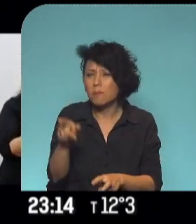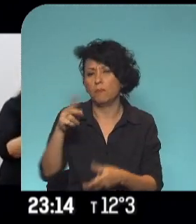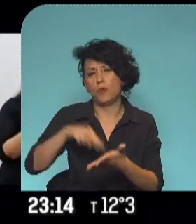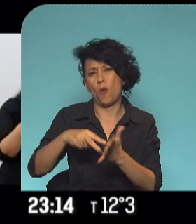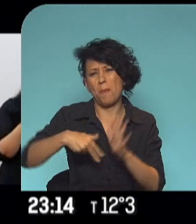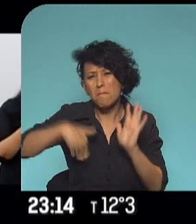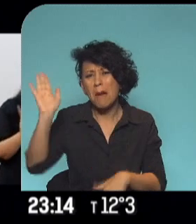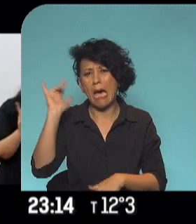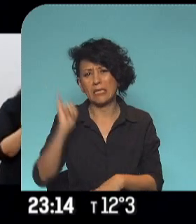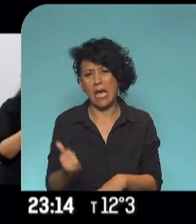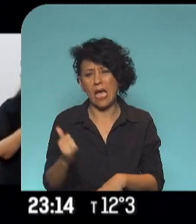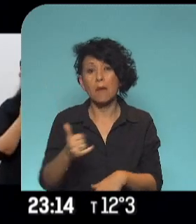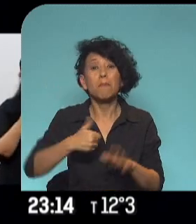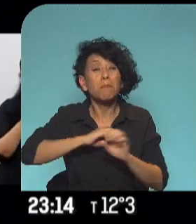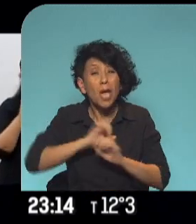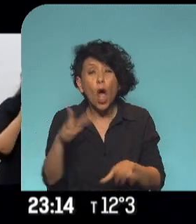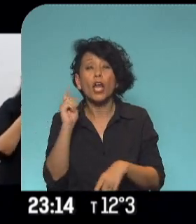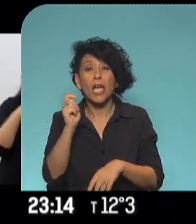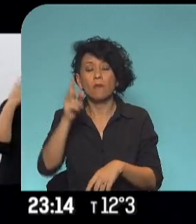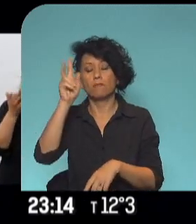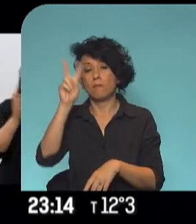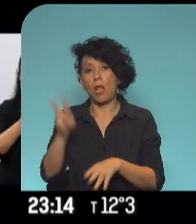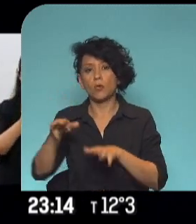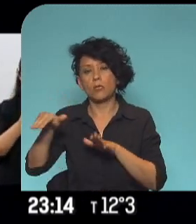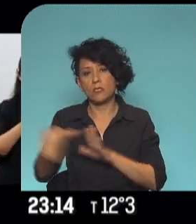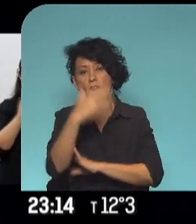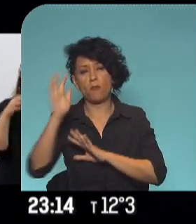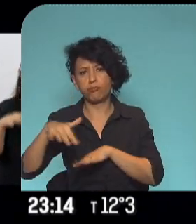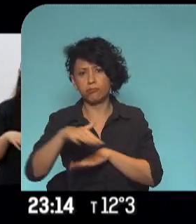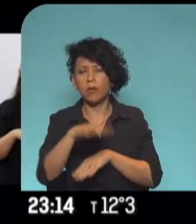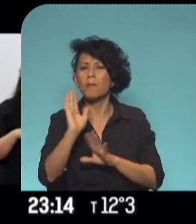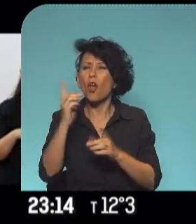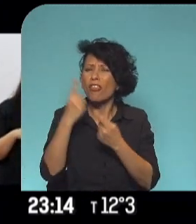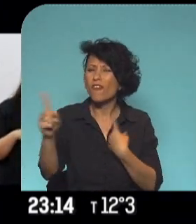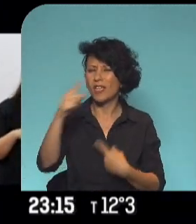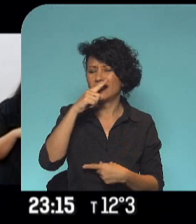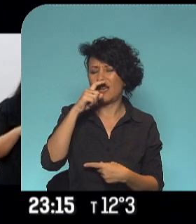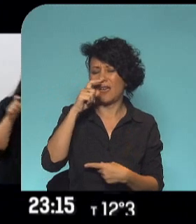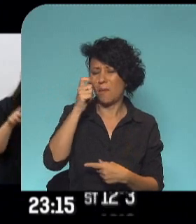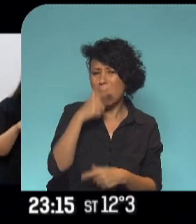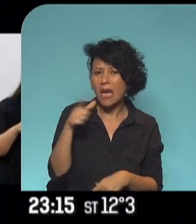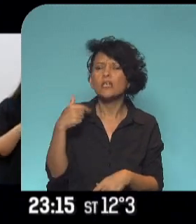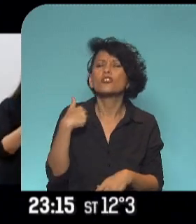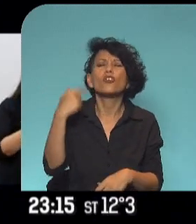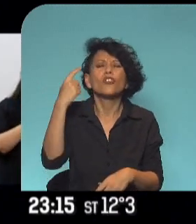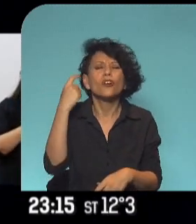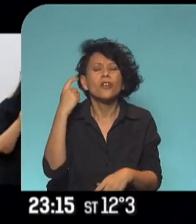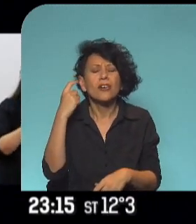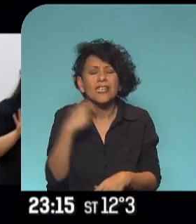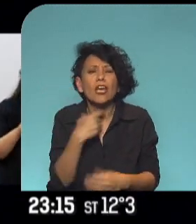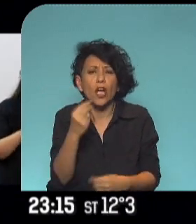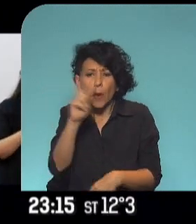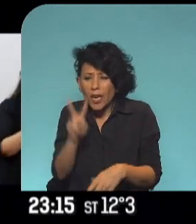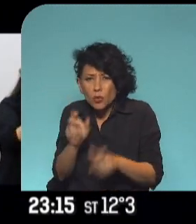más problemas los que tuvieron que emigrar. Pero a diferencia del presidente, yo quiero que los venezolanos resuelvan el problema. No quiero intervenir en